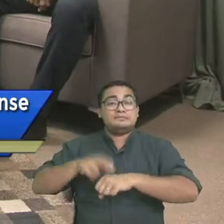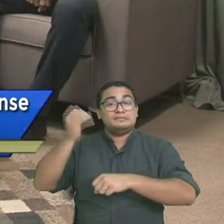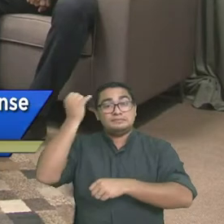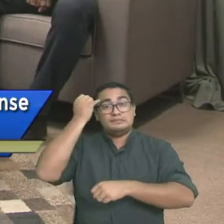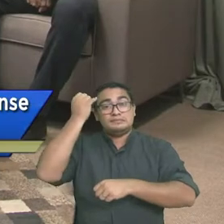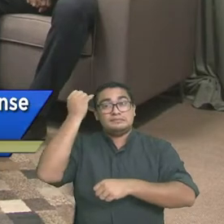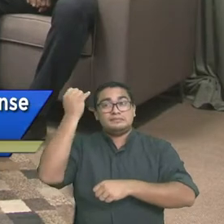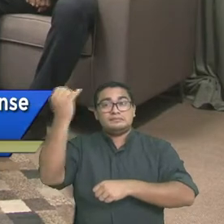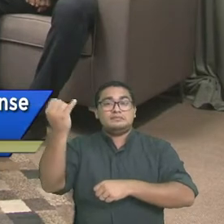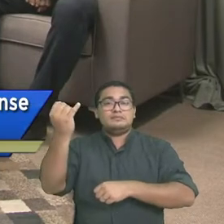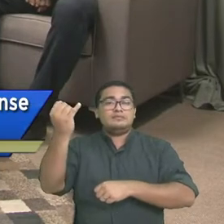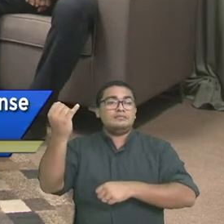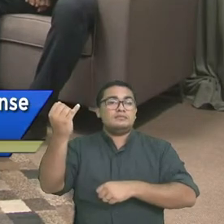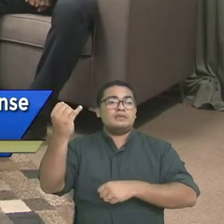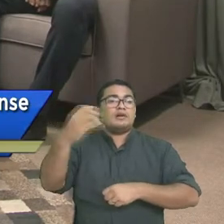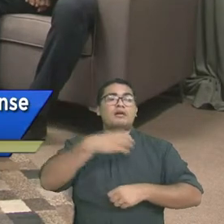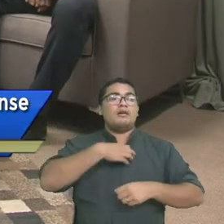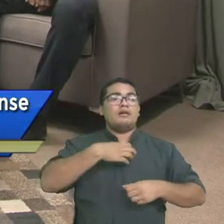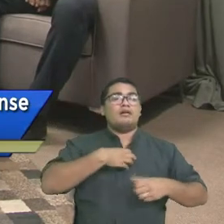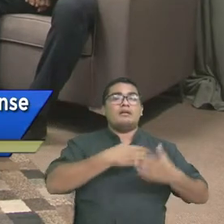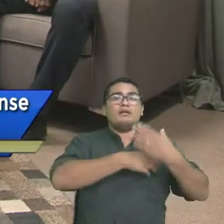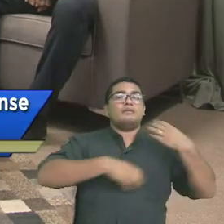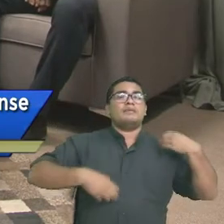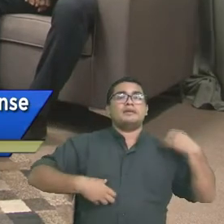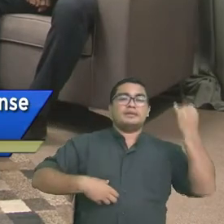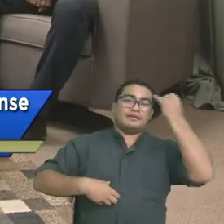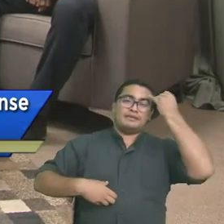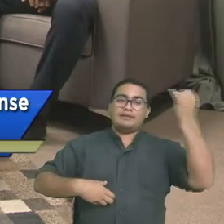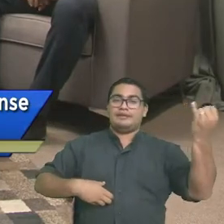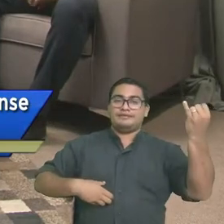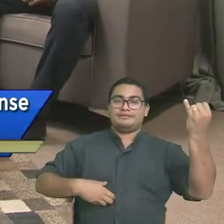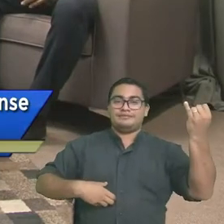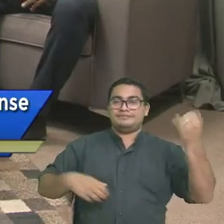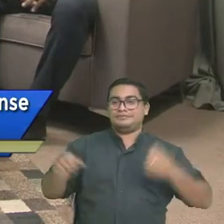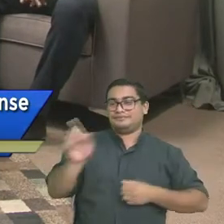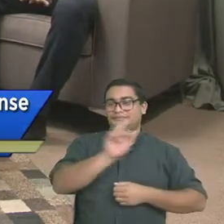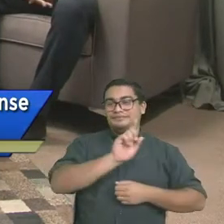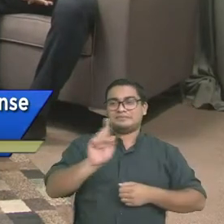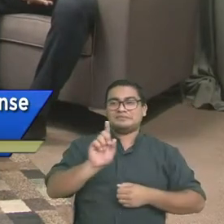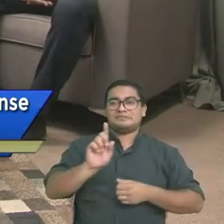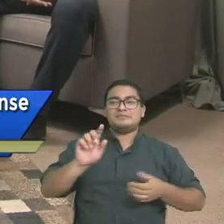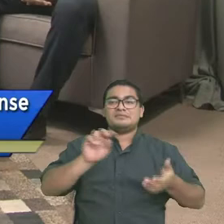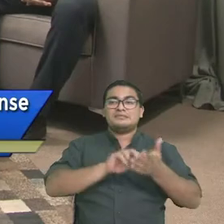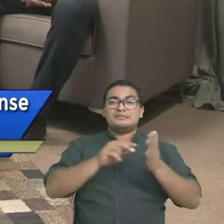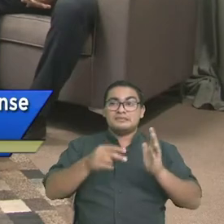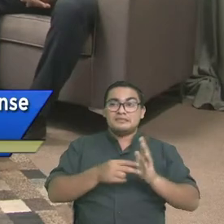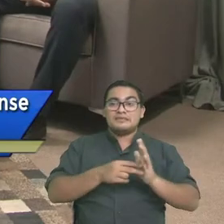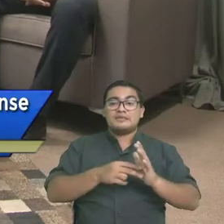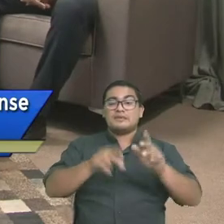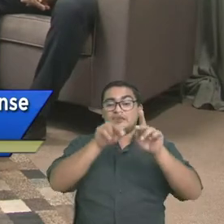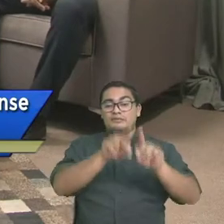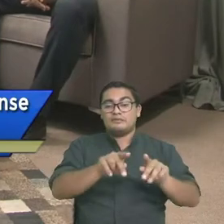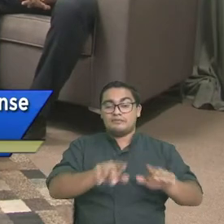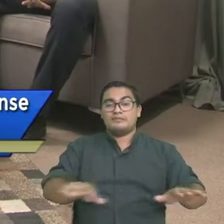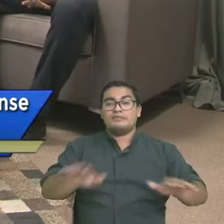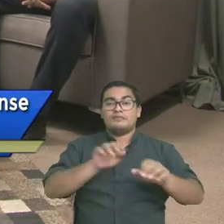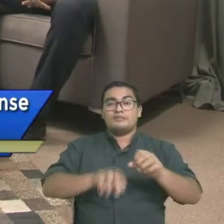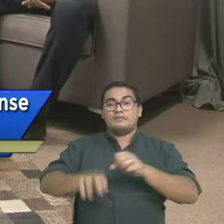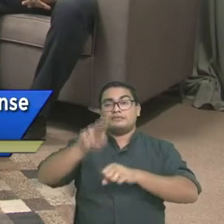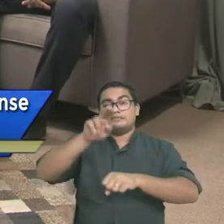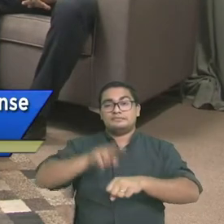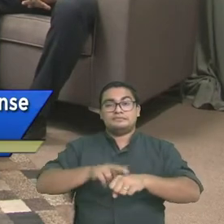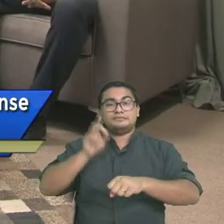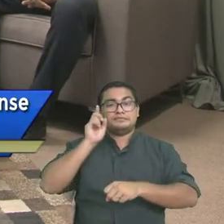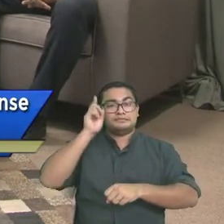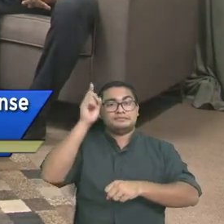que no se le ocurre por sí y ante sí a un poder del Estado, sino que viene sustraída de un Plan Nacional de